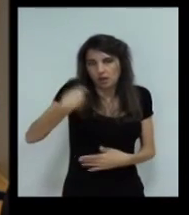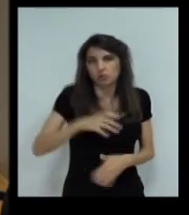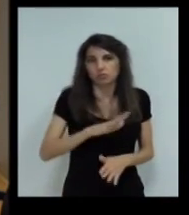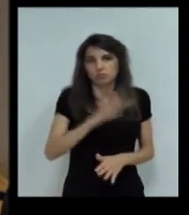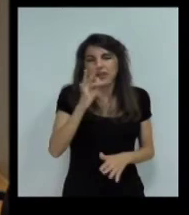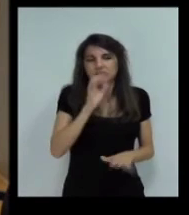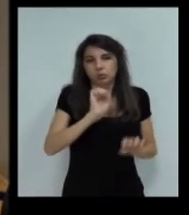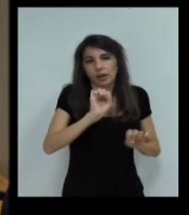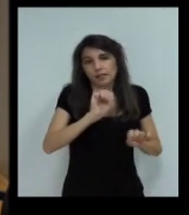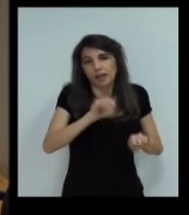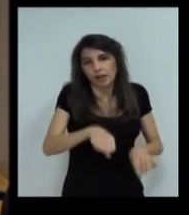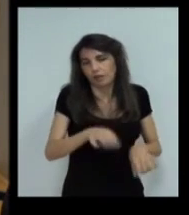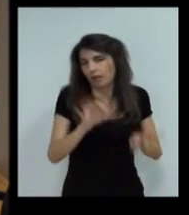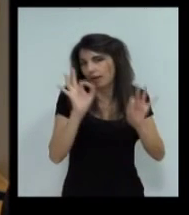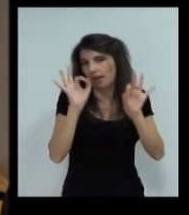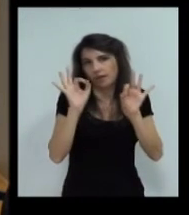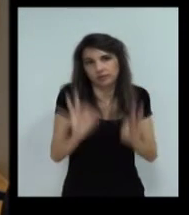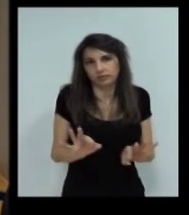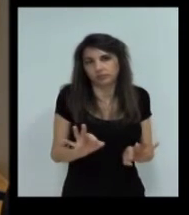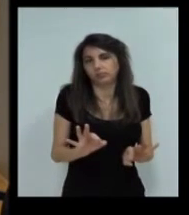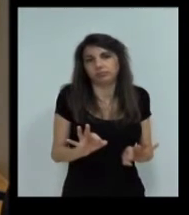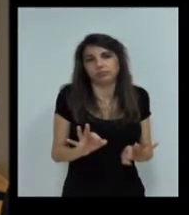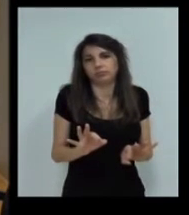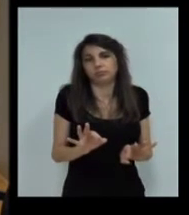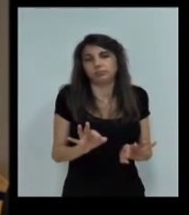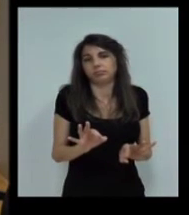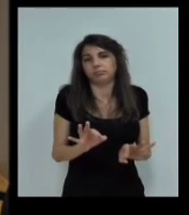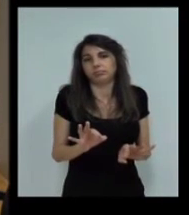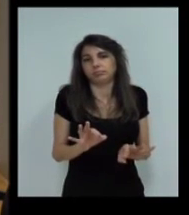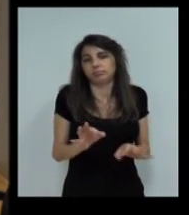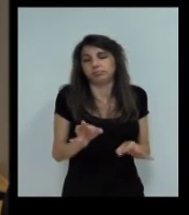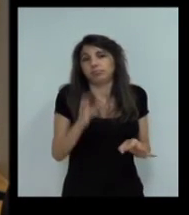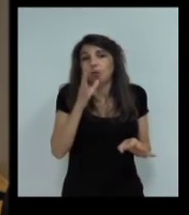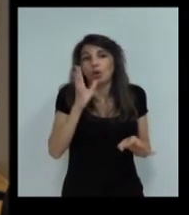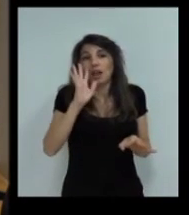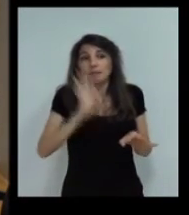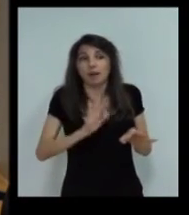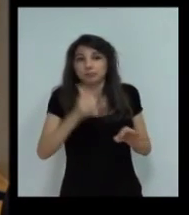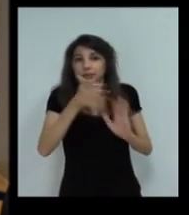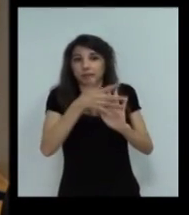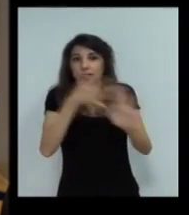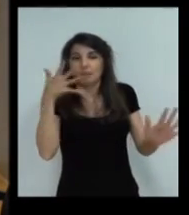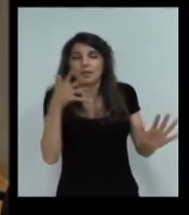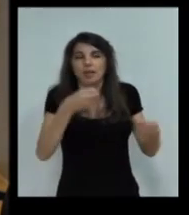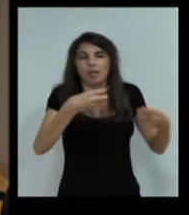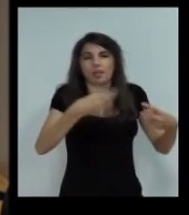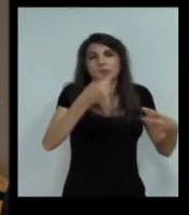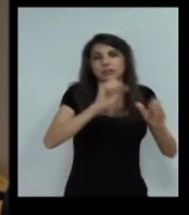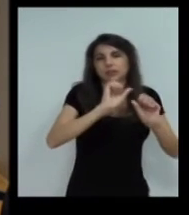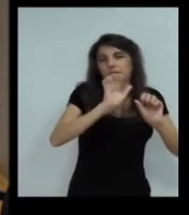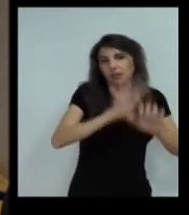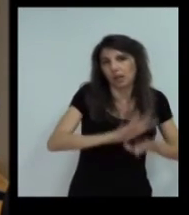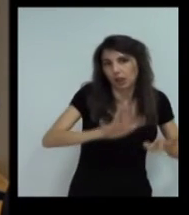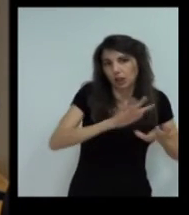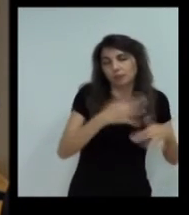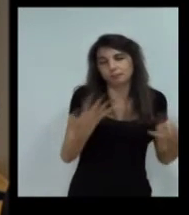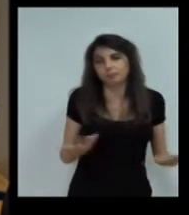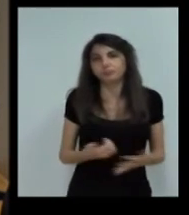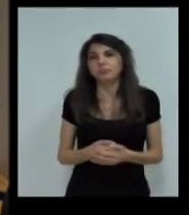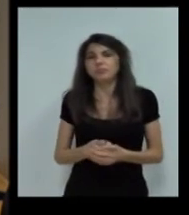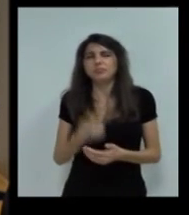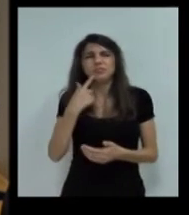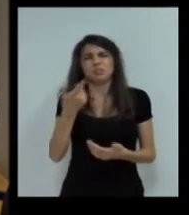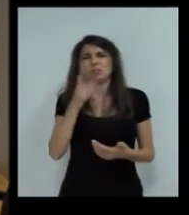es inevitable hoy en día tener, ¿no? Entre la imagen y lo que te está llegando. Bueno, lo del